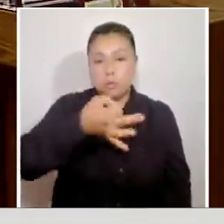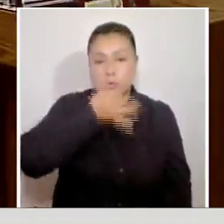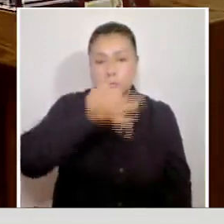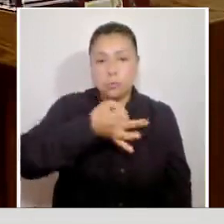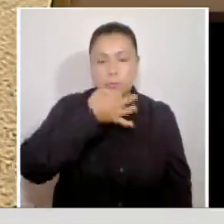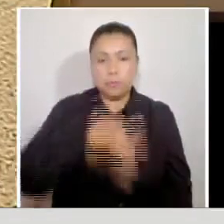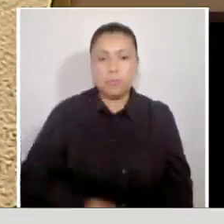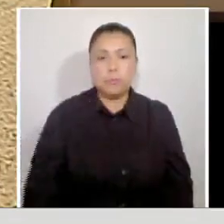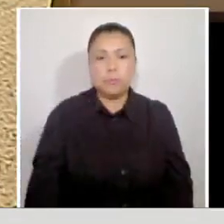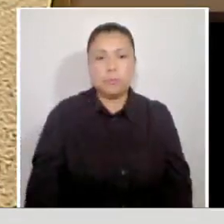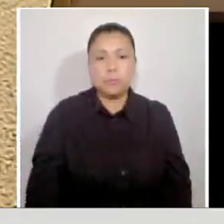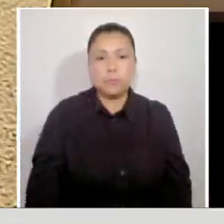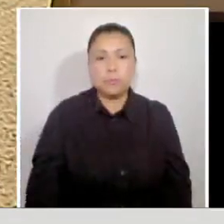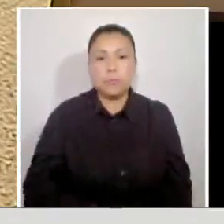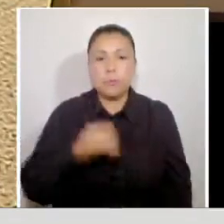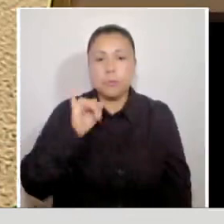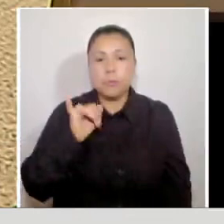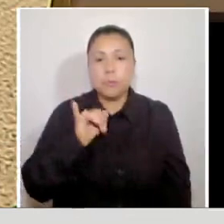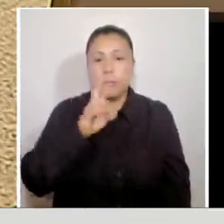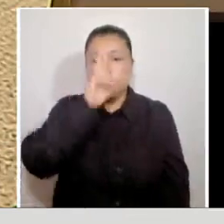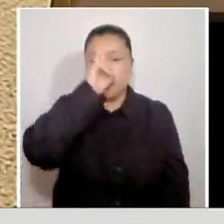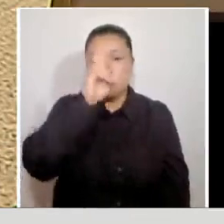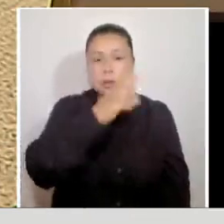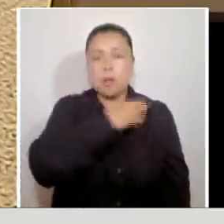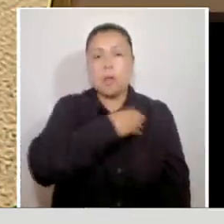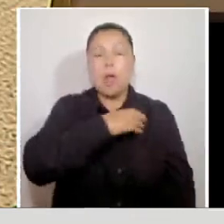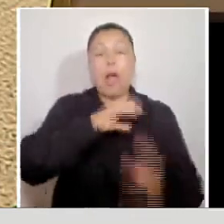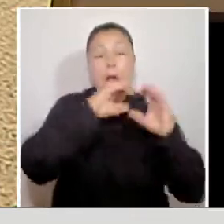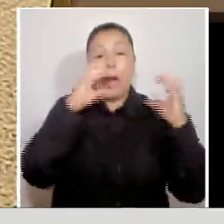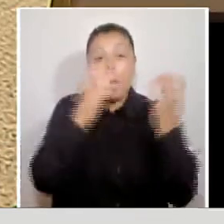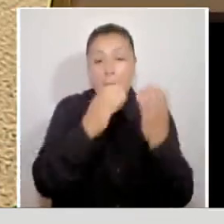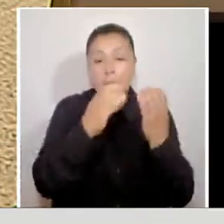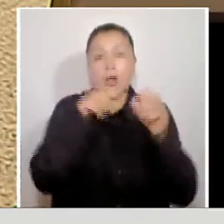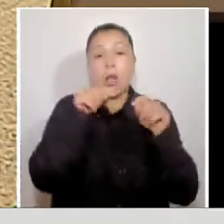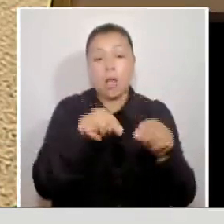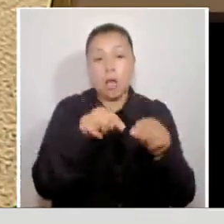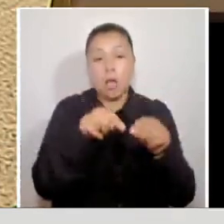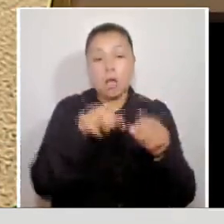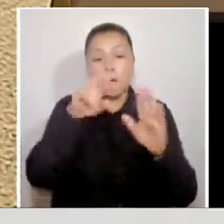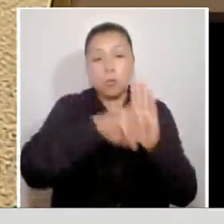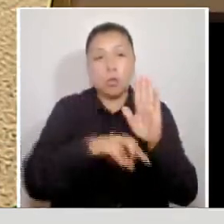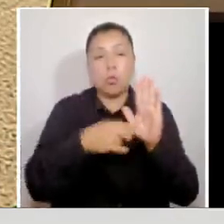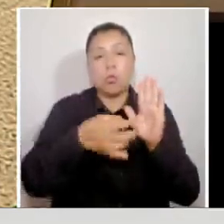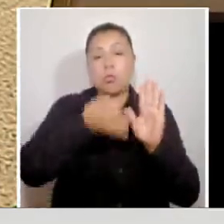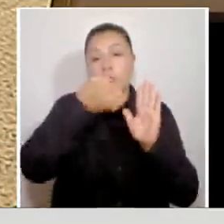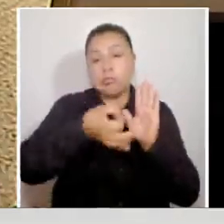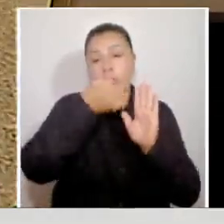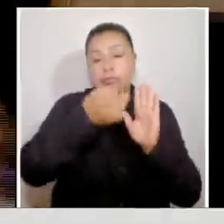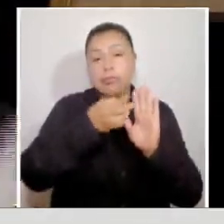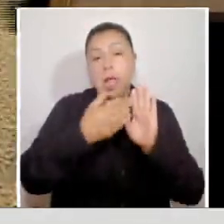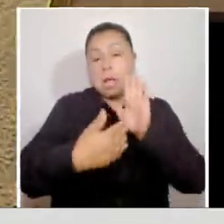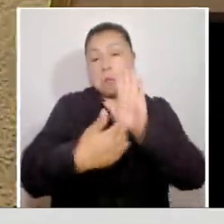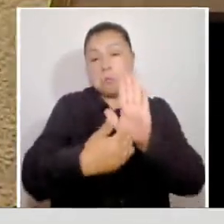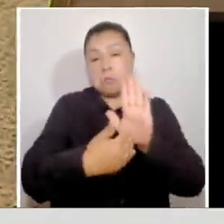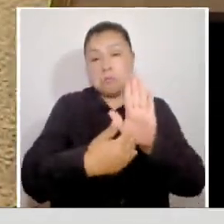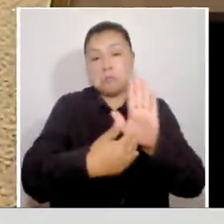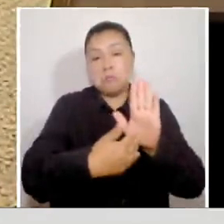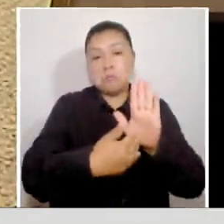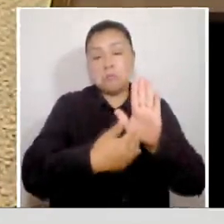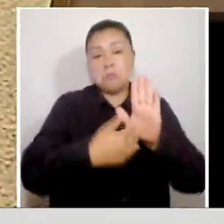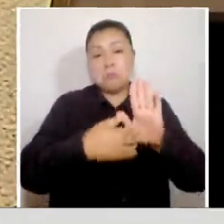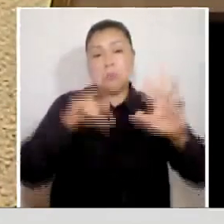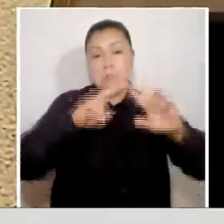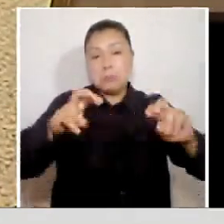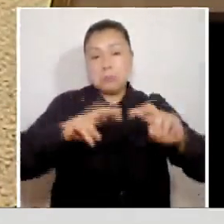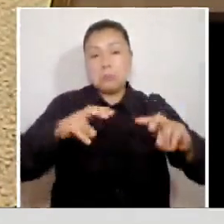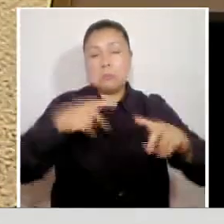palabra honorable cámara este proyecto que hemos entregado hoy día que hemos presentado a la risón y